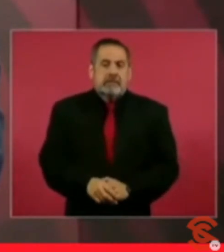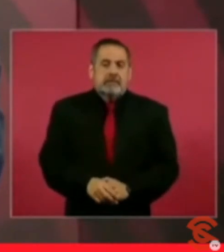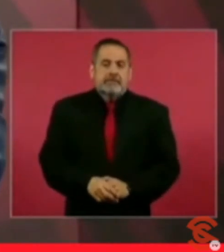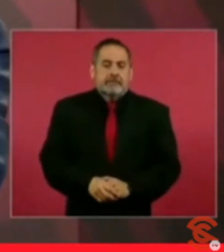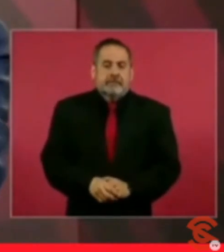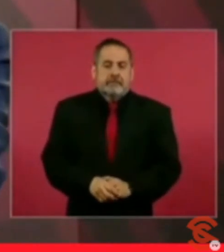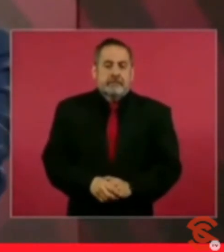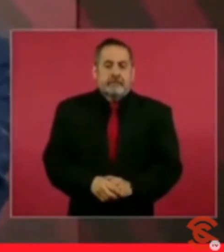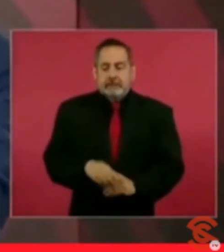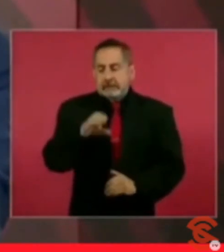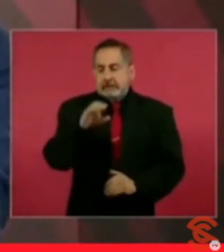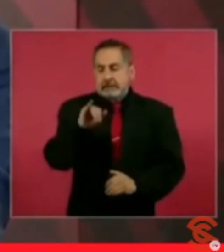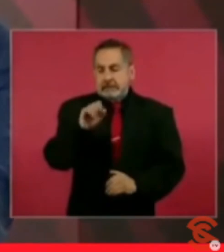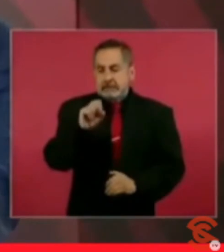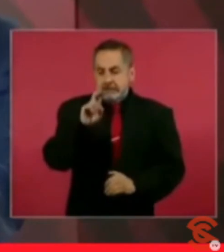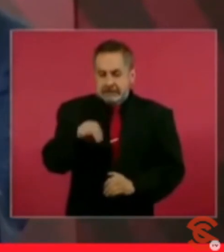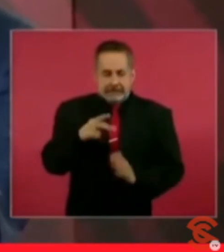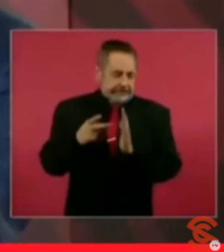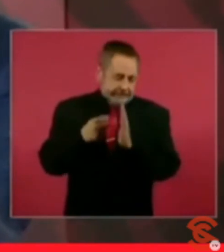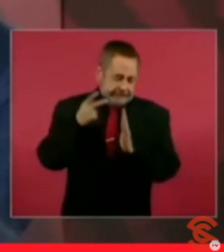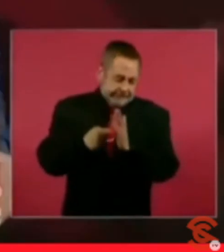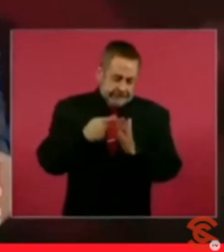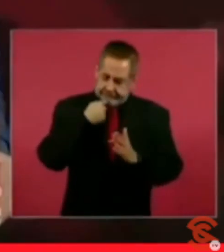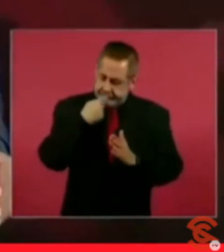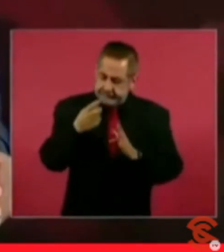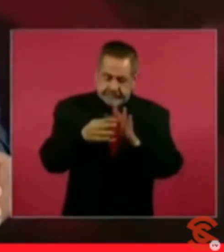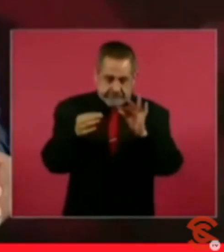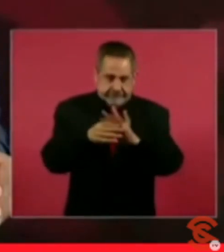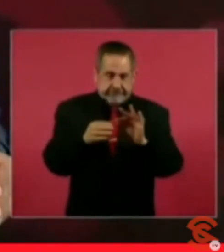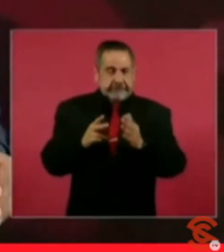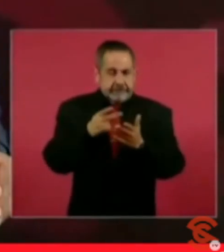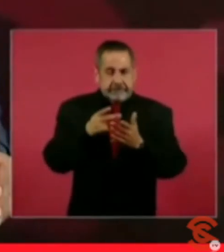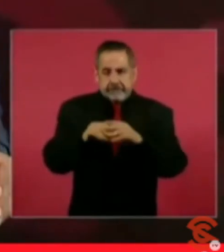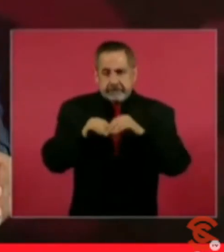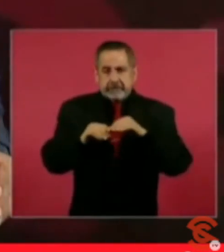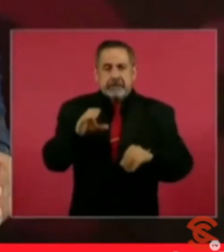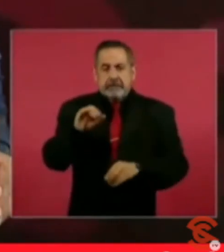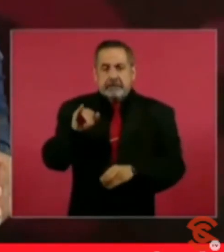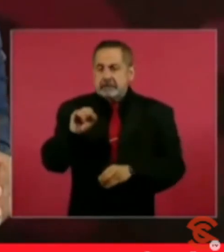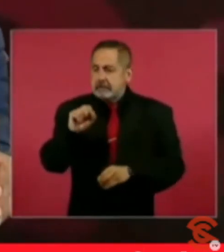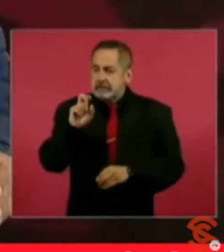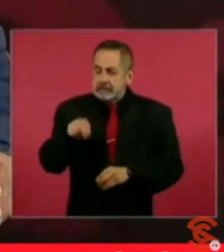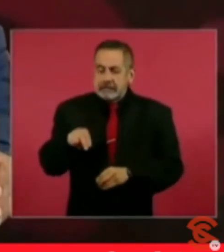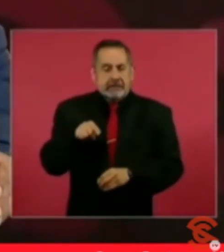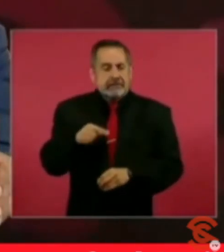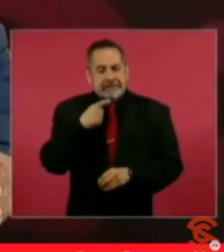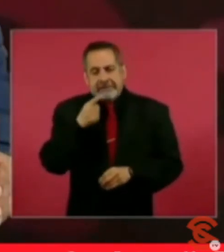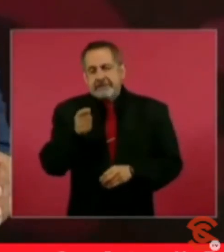El CISEN hay que estarlo repitiendo porque si no, no se